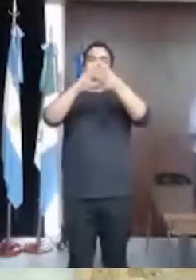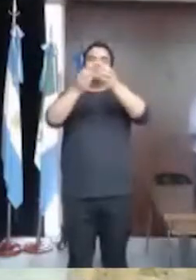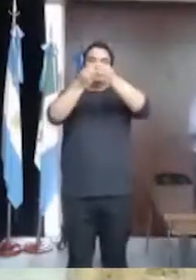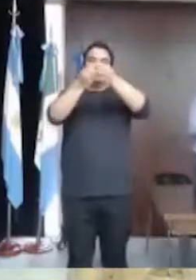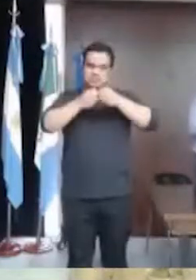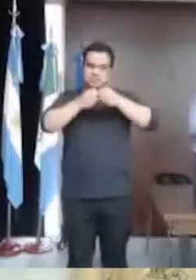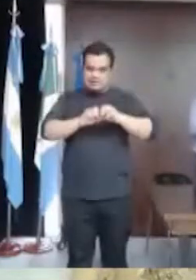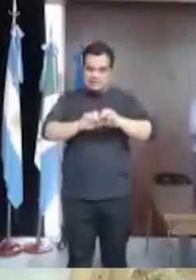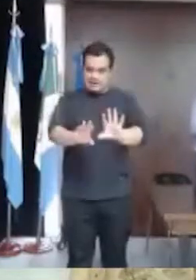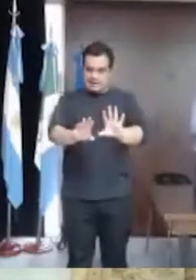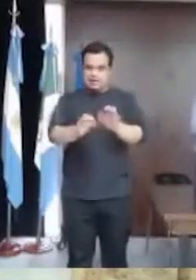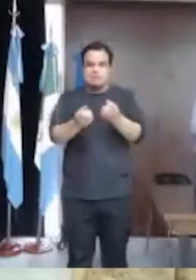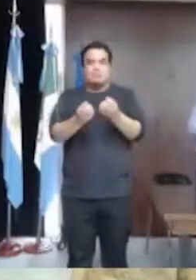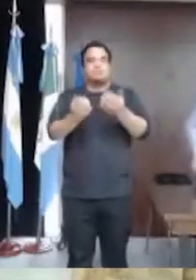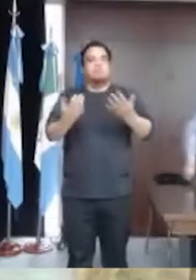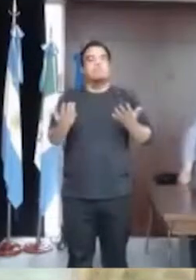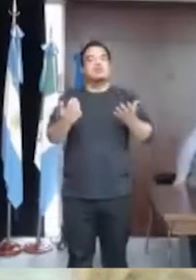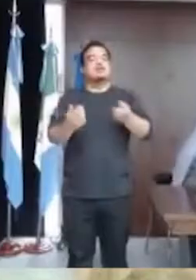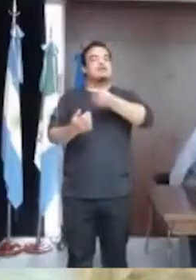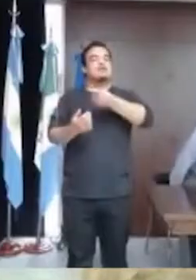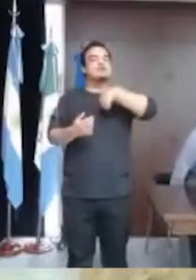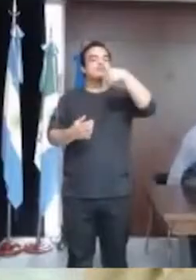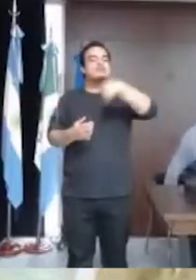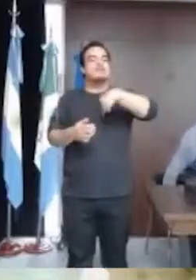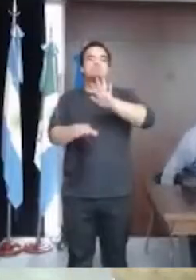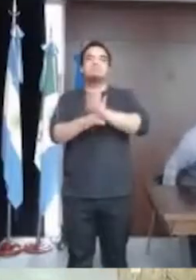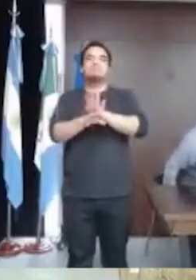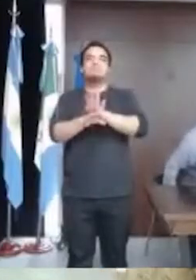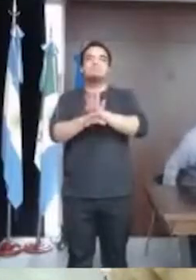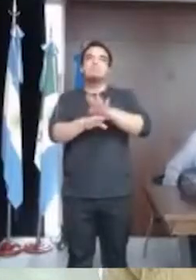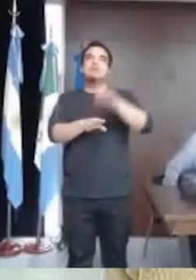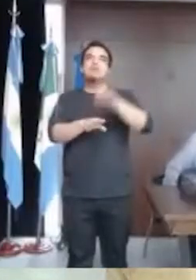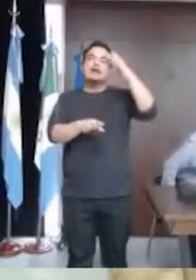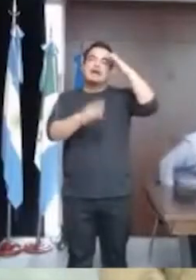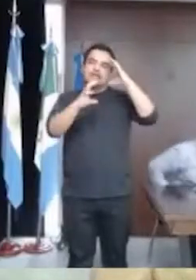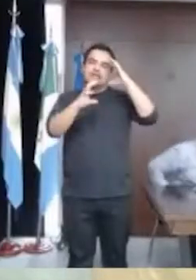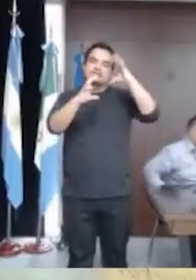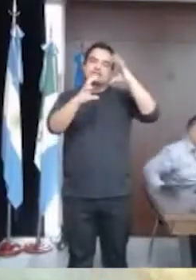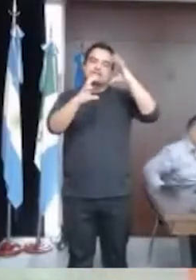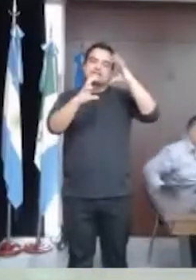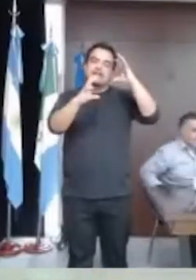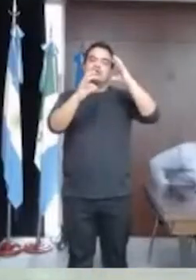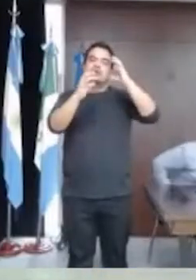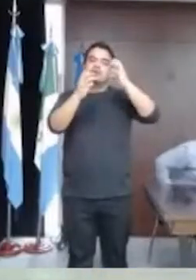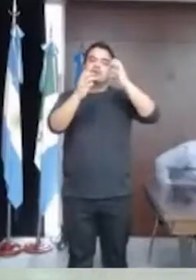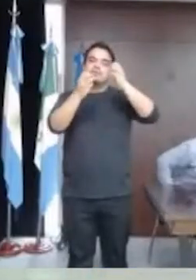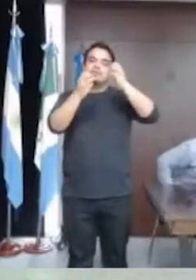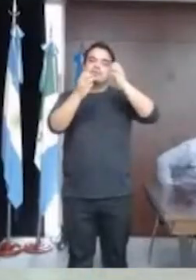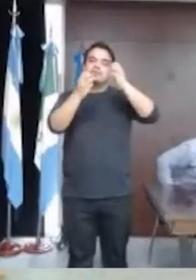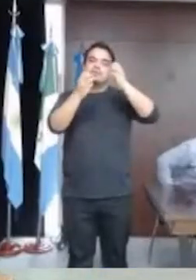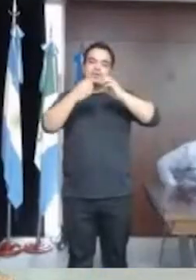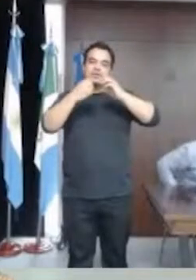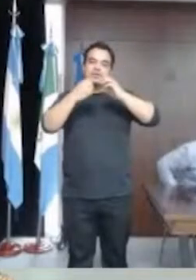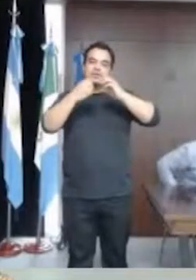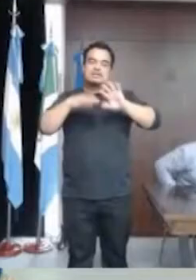ventilarnos y dar movimiento. Movimiento es vida. Y para introducir de alguna manera esto de